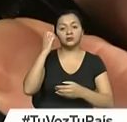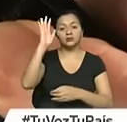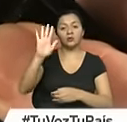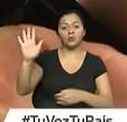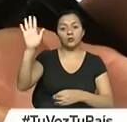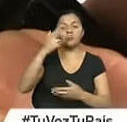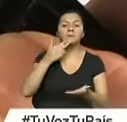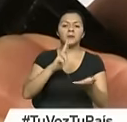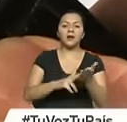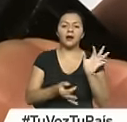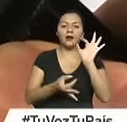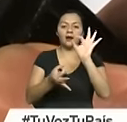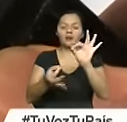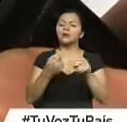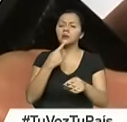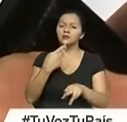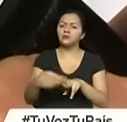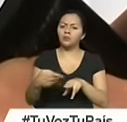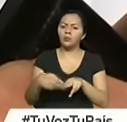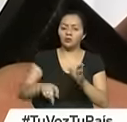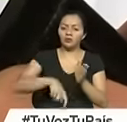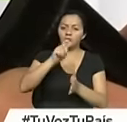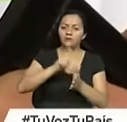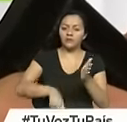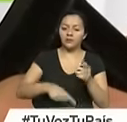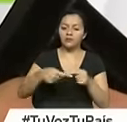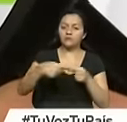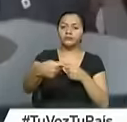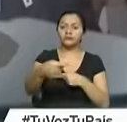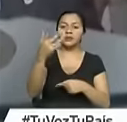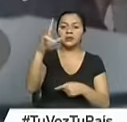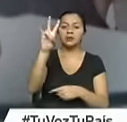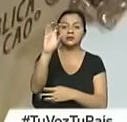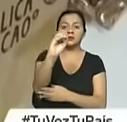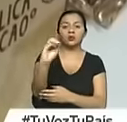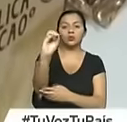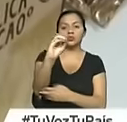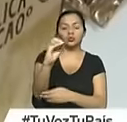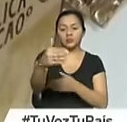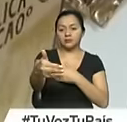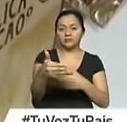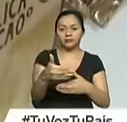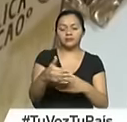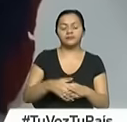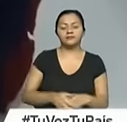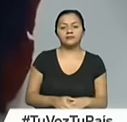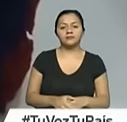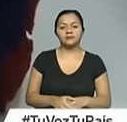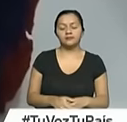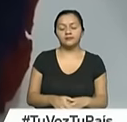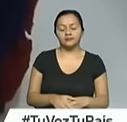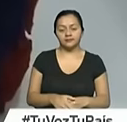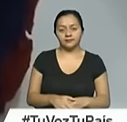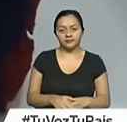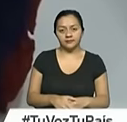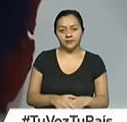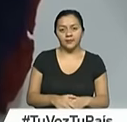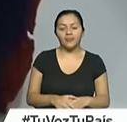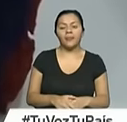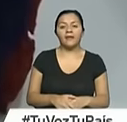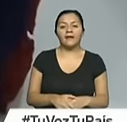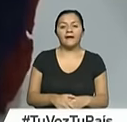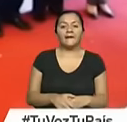Europea, mediante un comunicado, solicitó se adelante la aprobación del acuerdo multipartes con Ecuador para el próximo 17 de